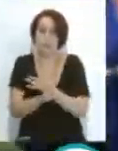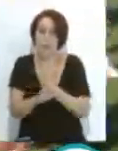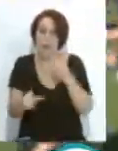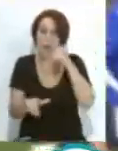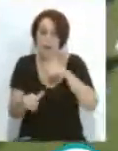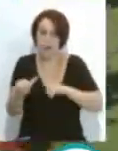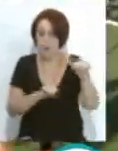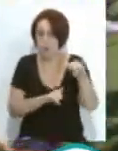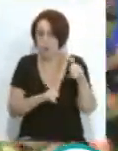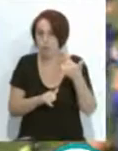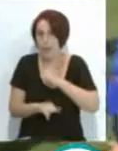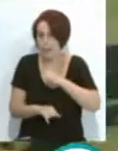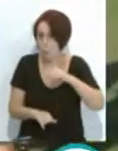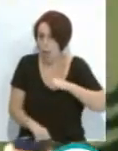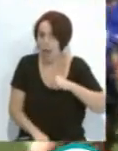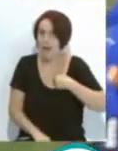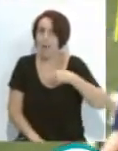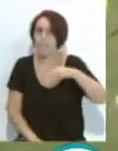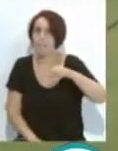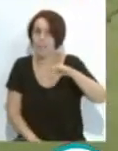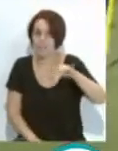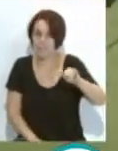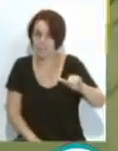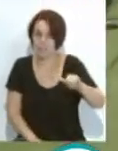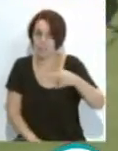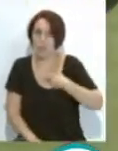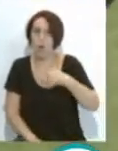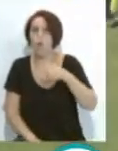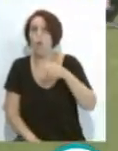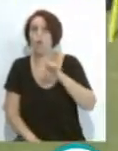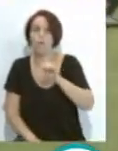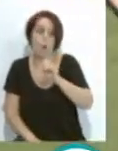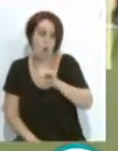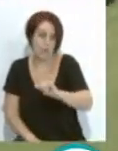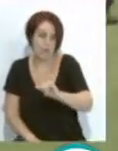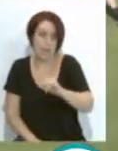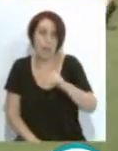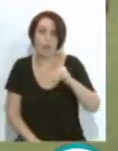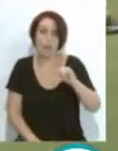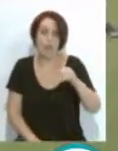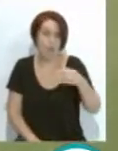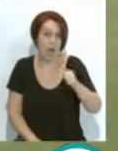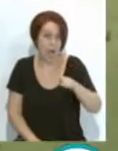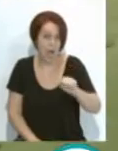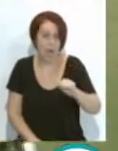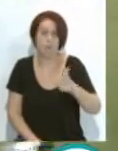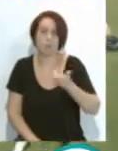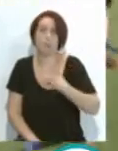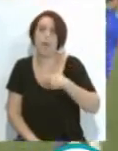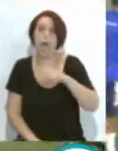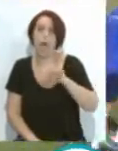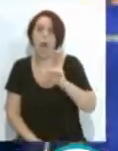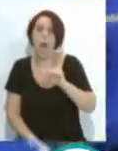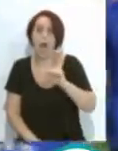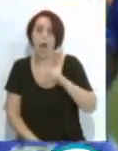avión particular de Lionel Messi, que son Foy, Dybala, el propio Acuña,